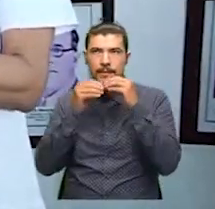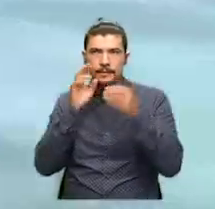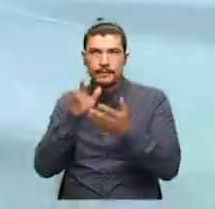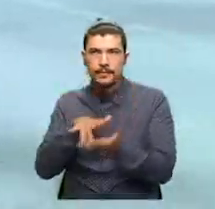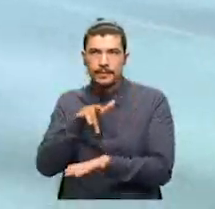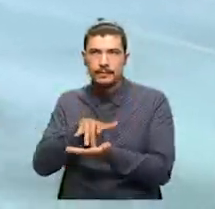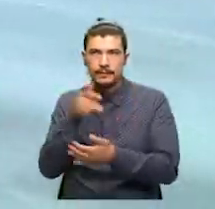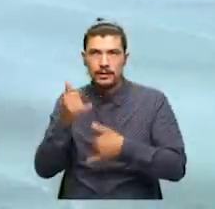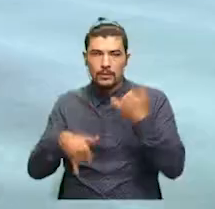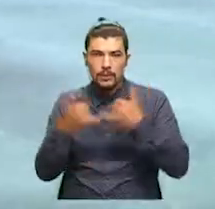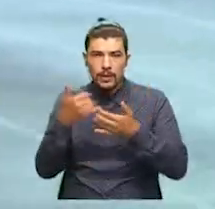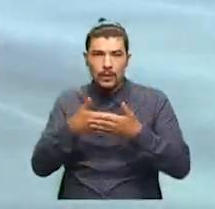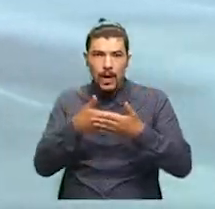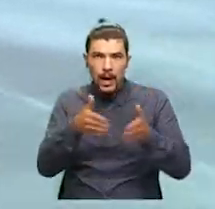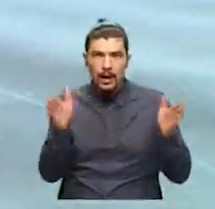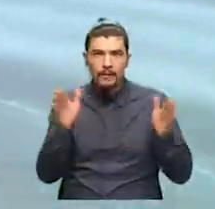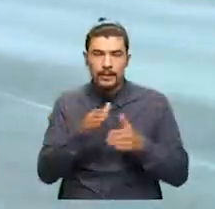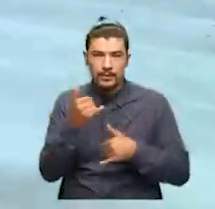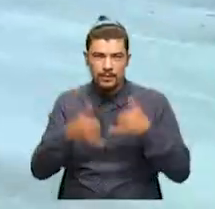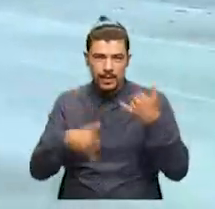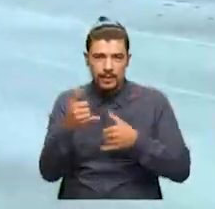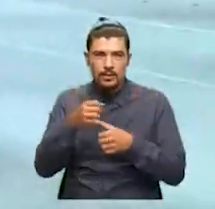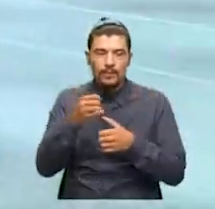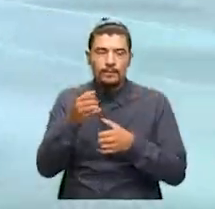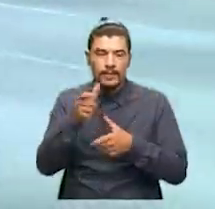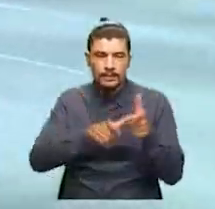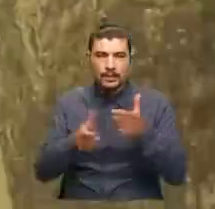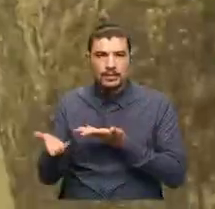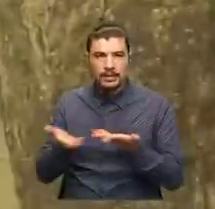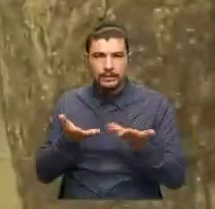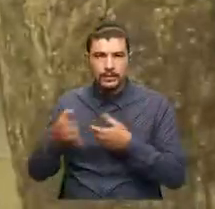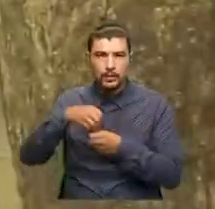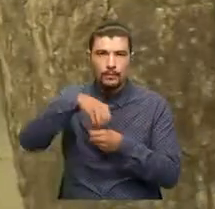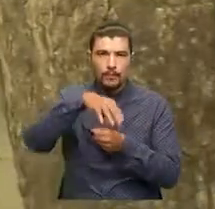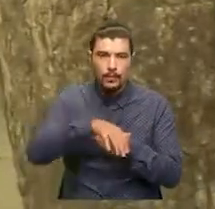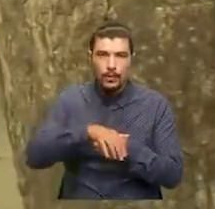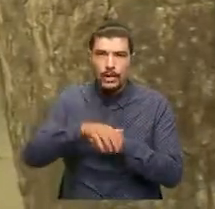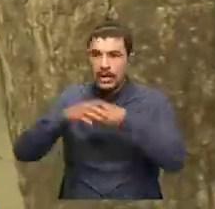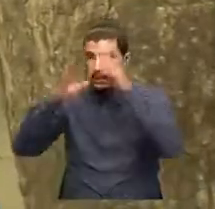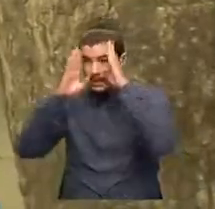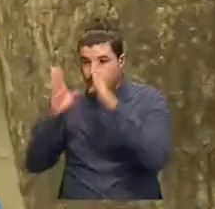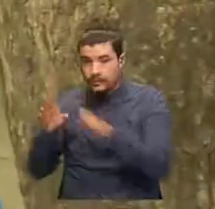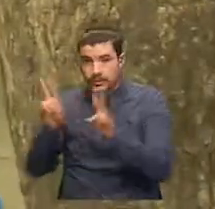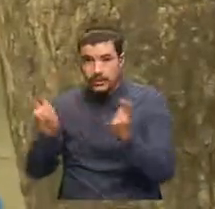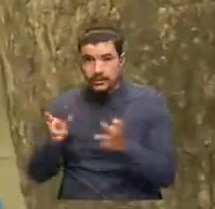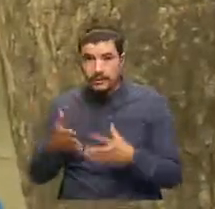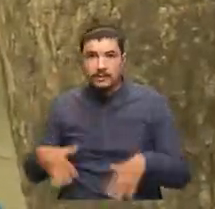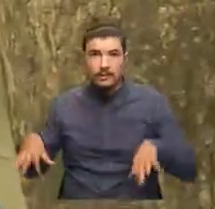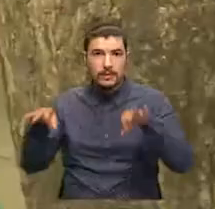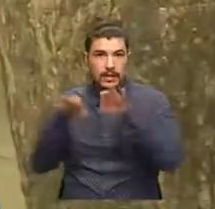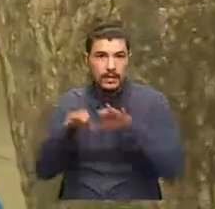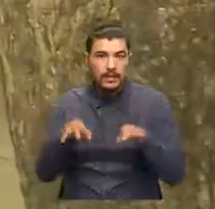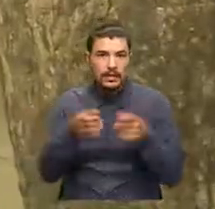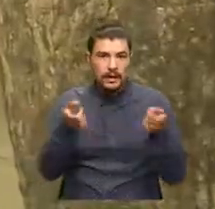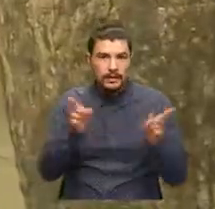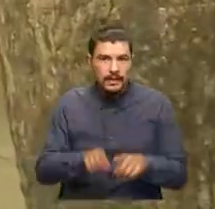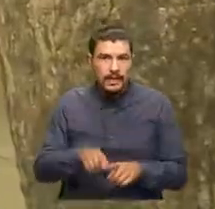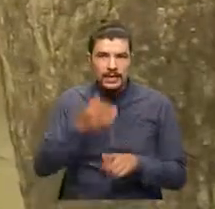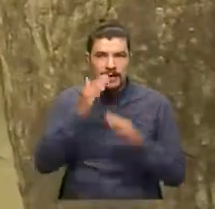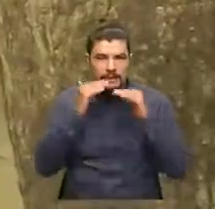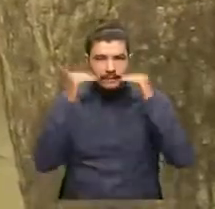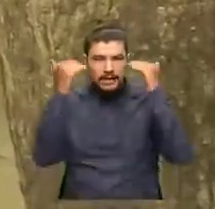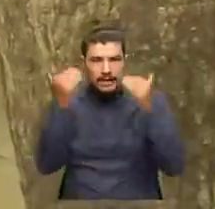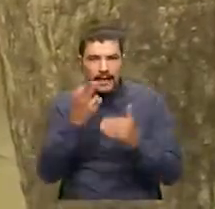Servidores Públicos y funcionarios de la Gobernación de Norte de Santander. La atención creo que es importante, el carisma de la